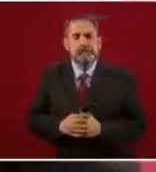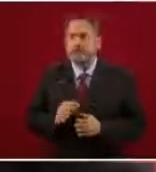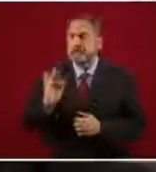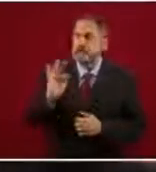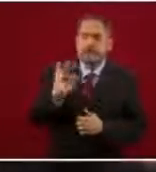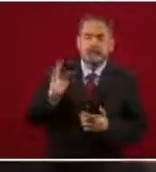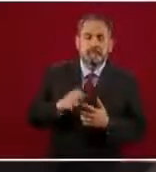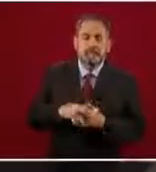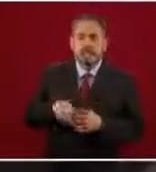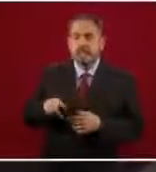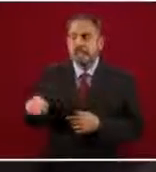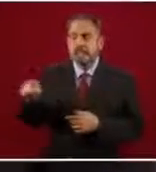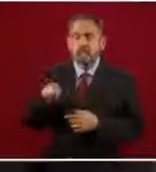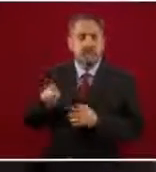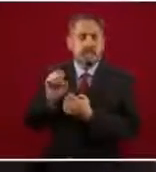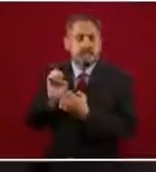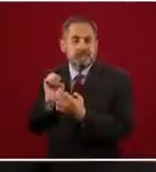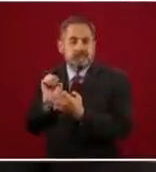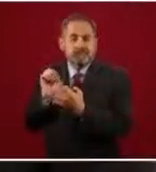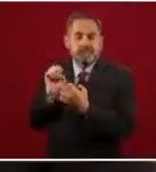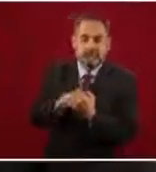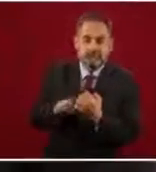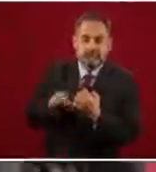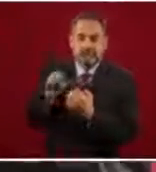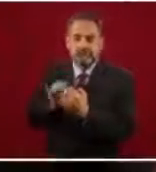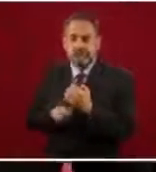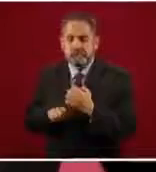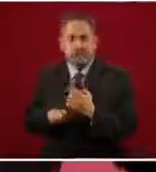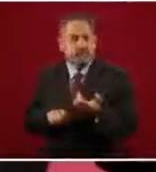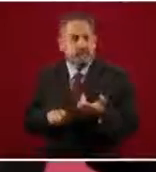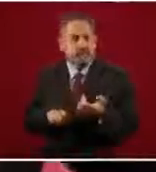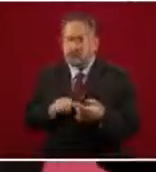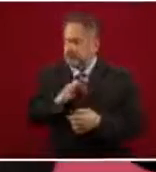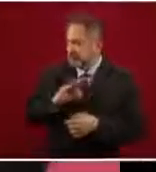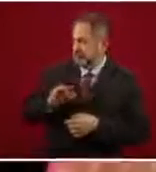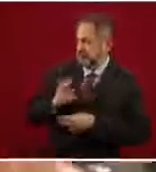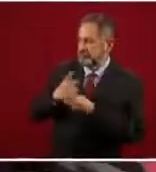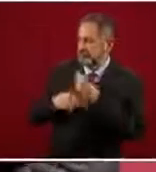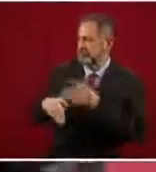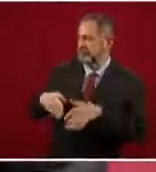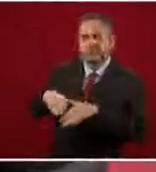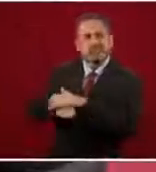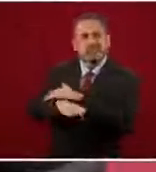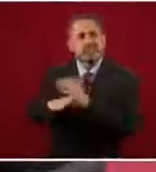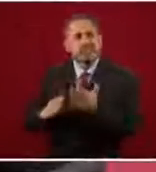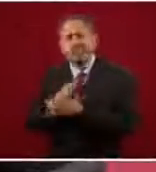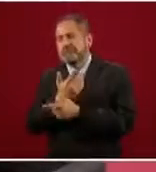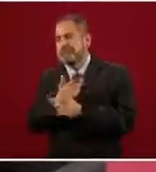quienes se atreven a engañar diciendo de que van a poder entrar sin ningún problema,